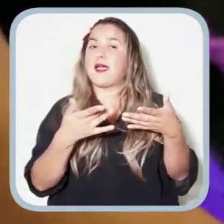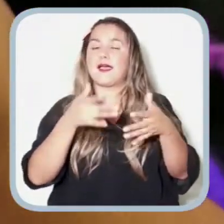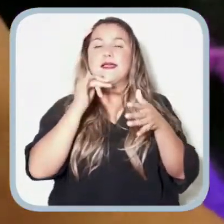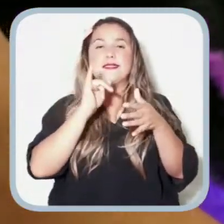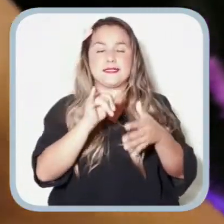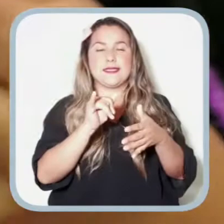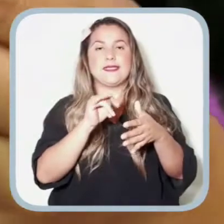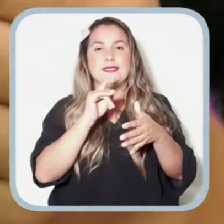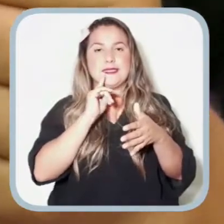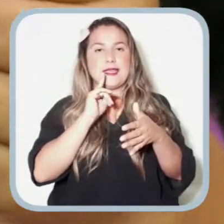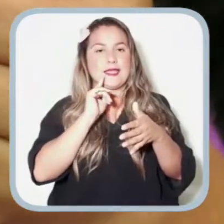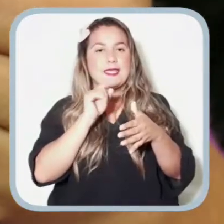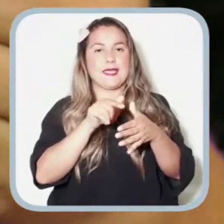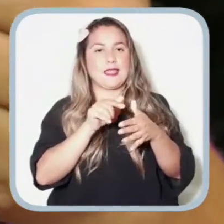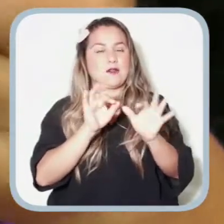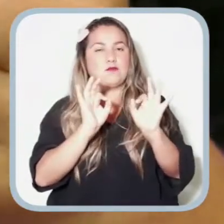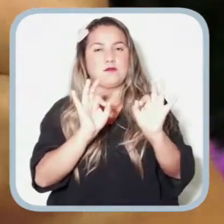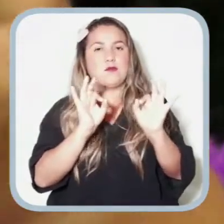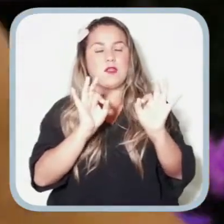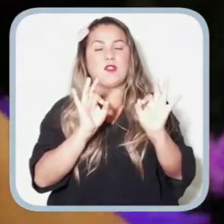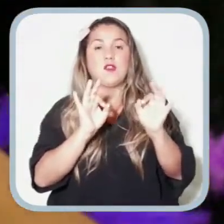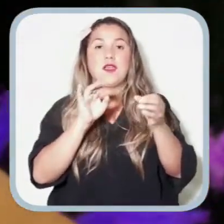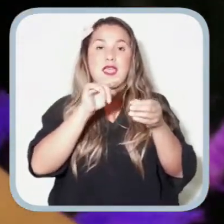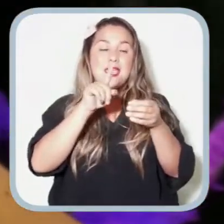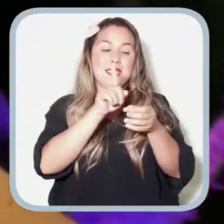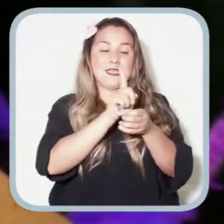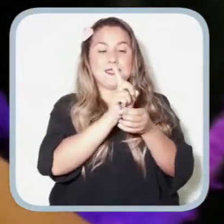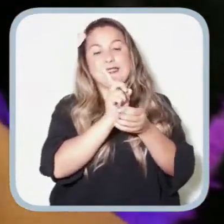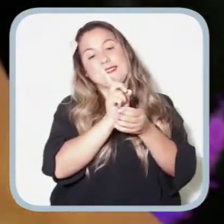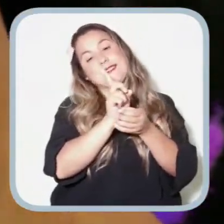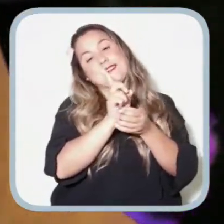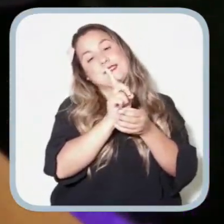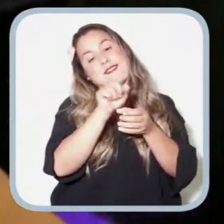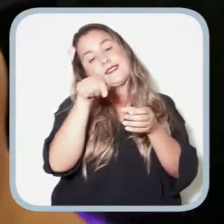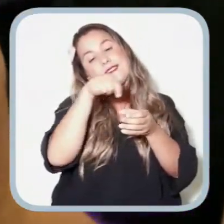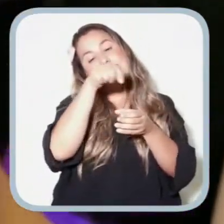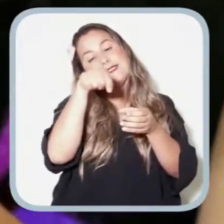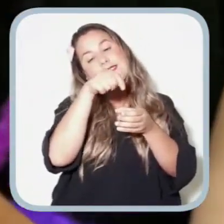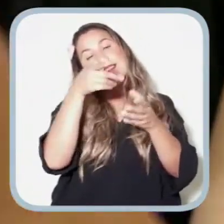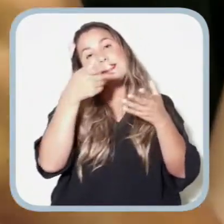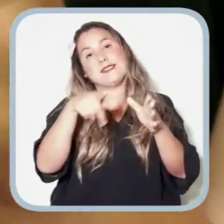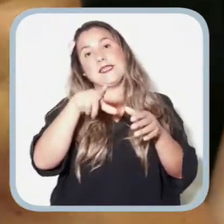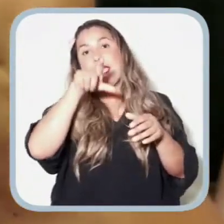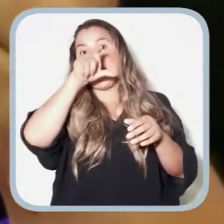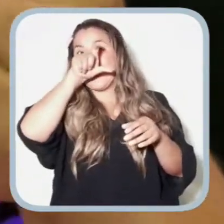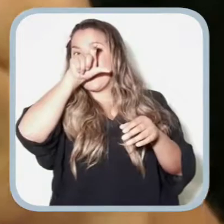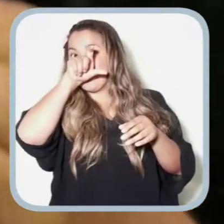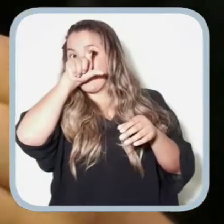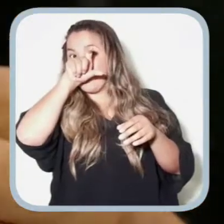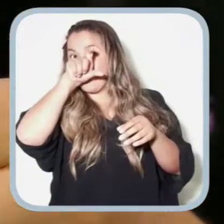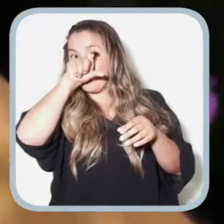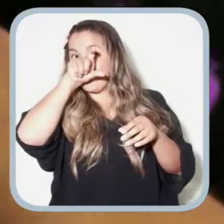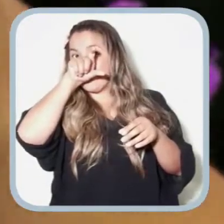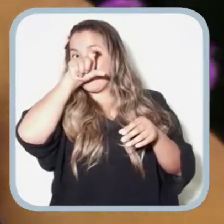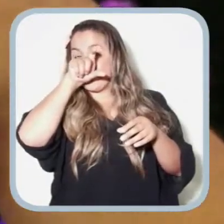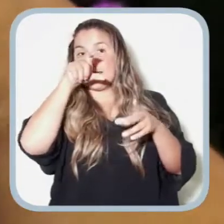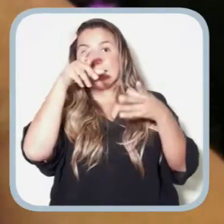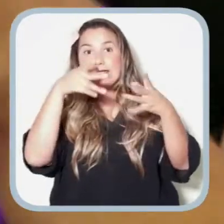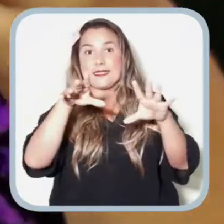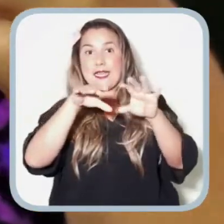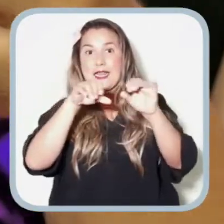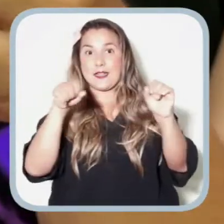si tienen que quedar y ahí y ya tenemos el pico de nuestro cóndor